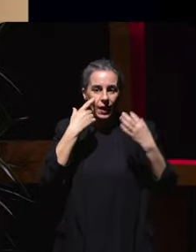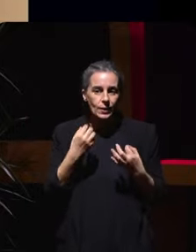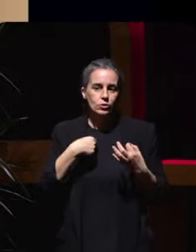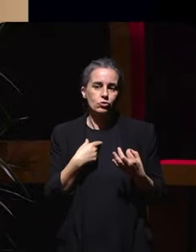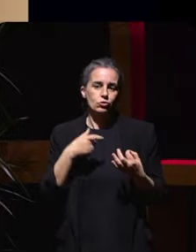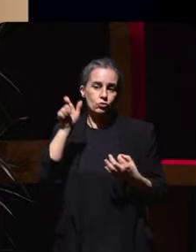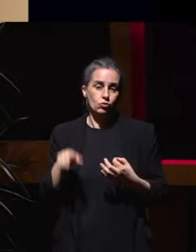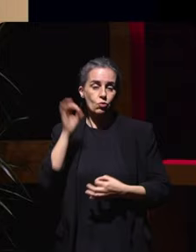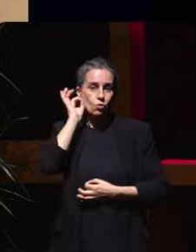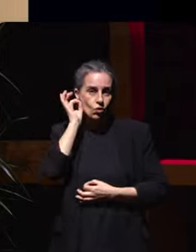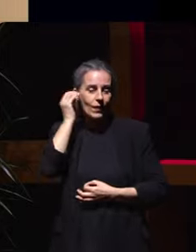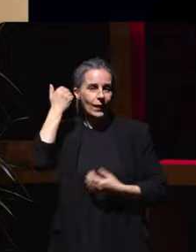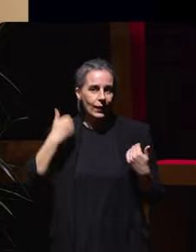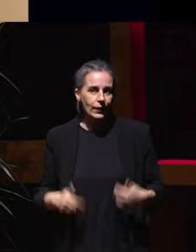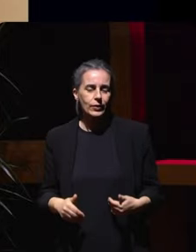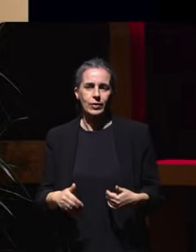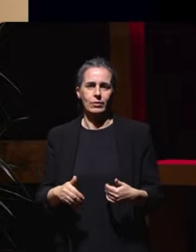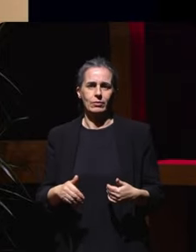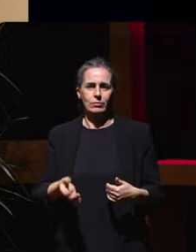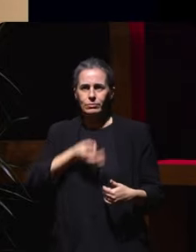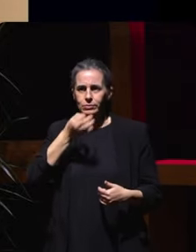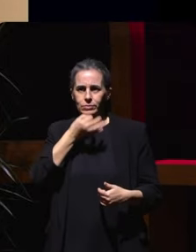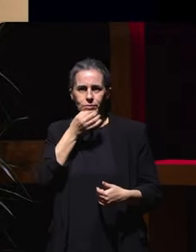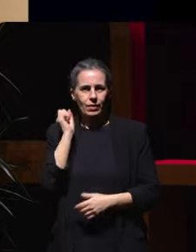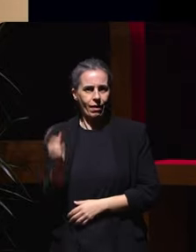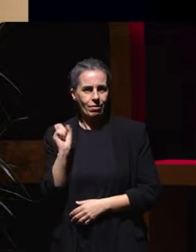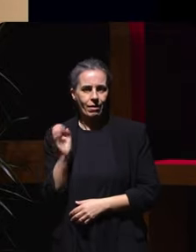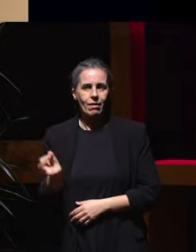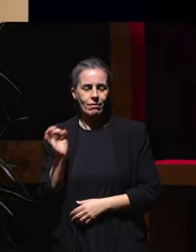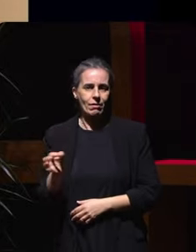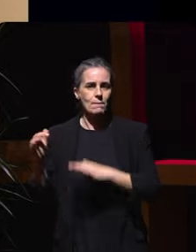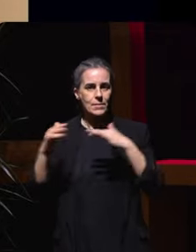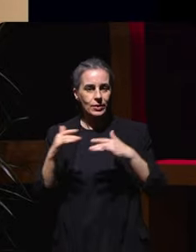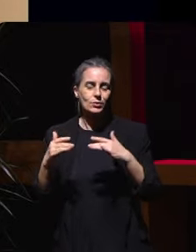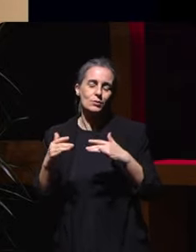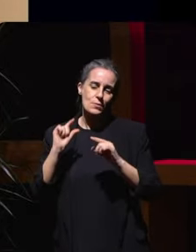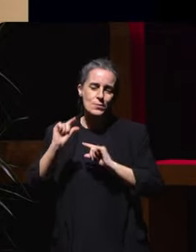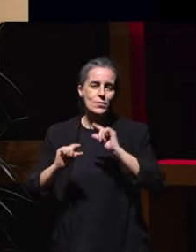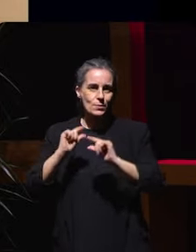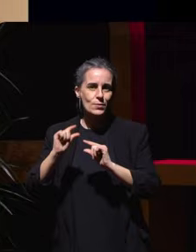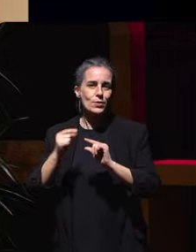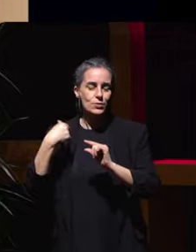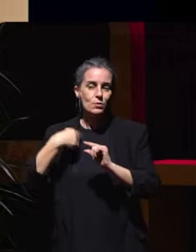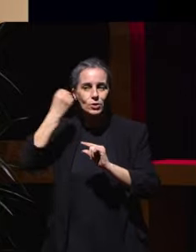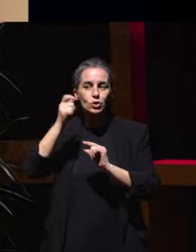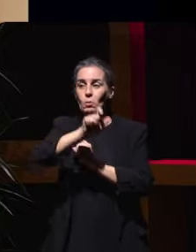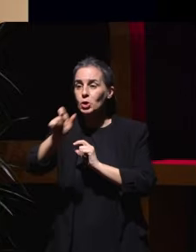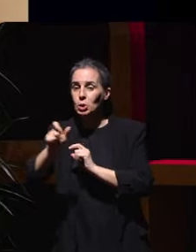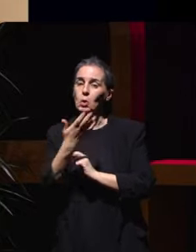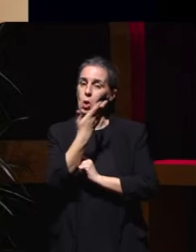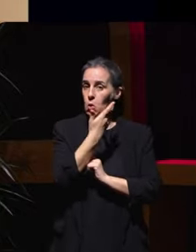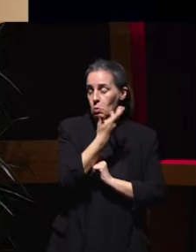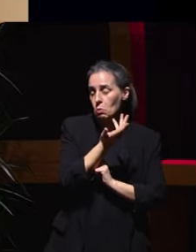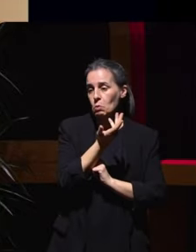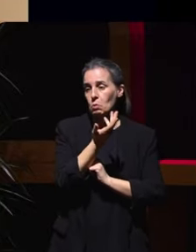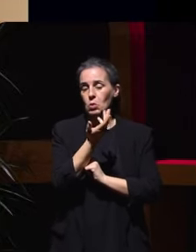mujer narrar de manera tan continuada, ¿no? Y yo creo que todos de poco a poco se van aclimatando a ello, estoy yo también